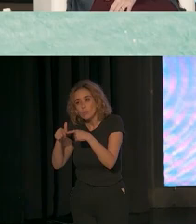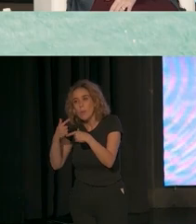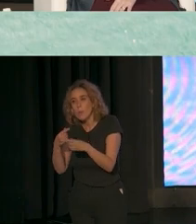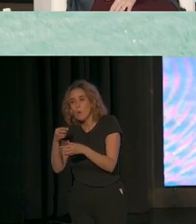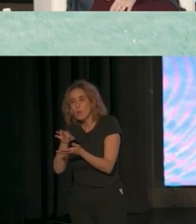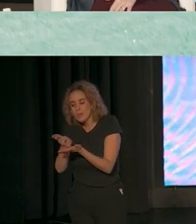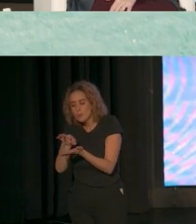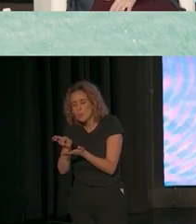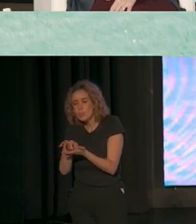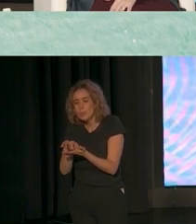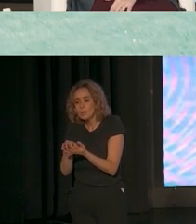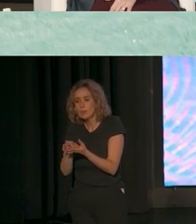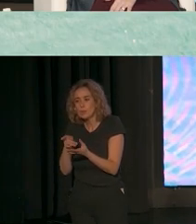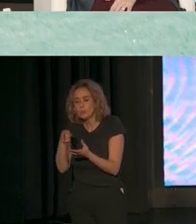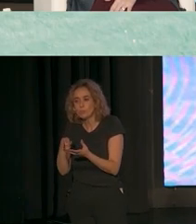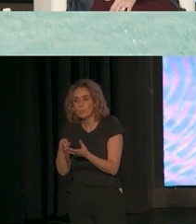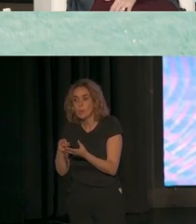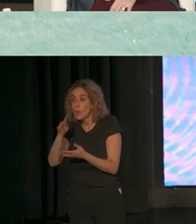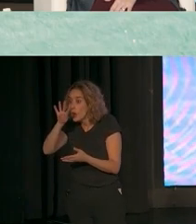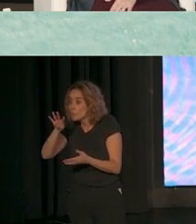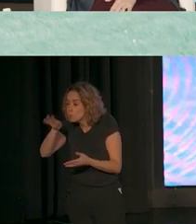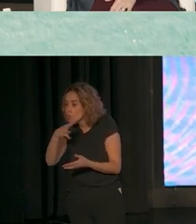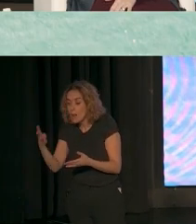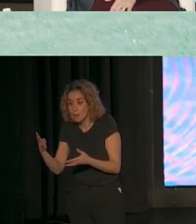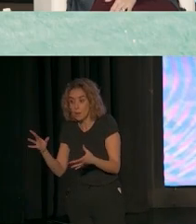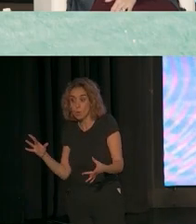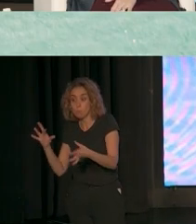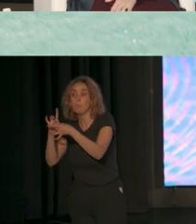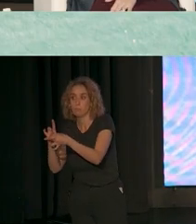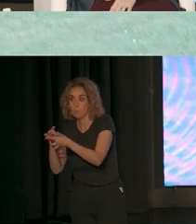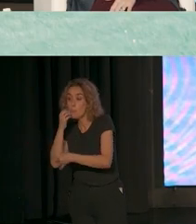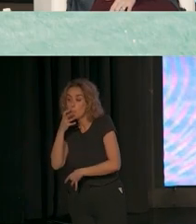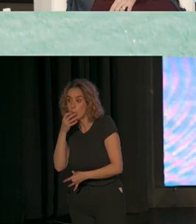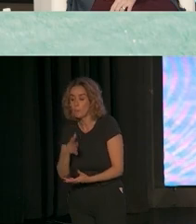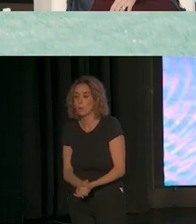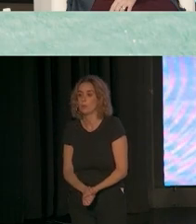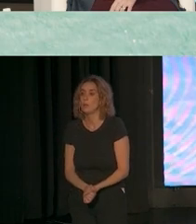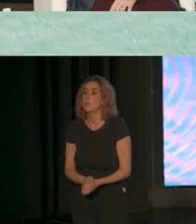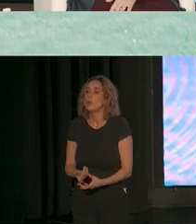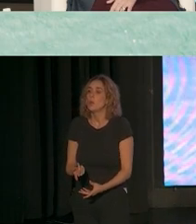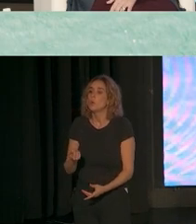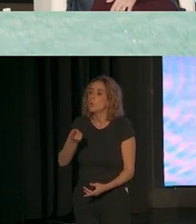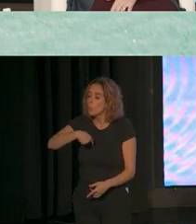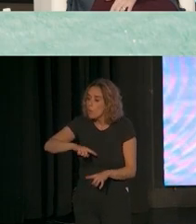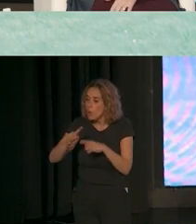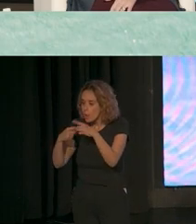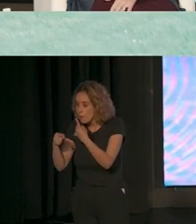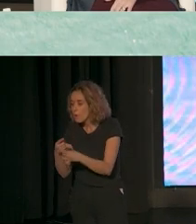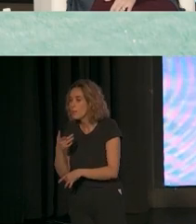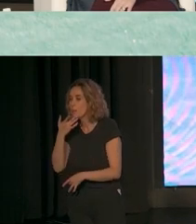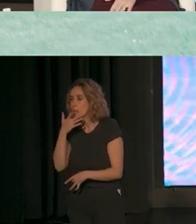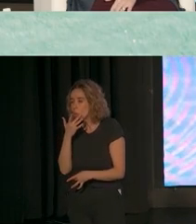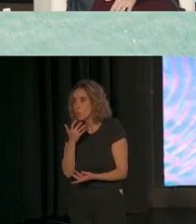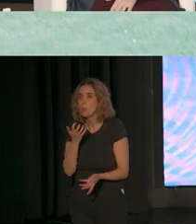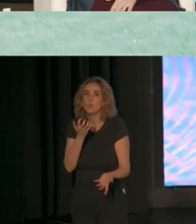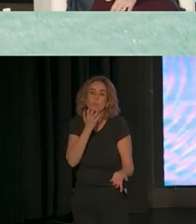esos servicios entran dentro de su calendario, encajan dentro de su calendario, digamos. Cuando conocemos a las familias, hay familias que,